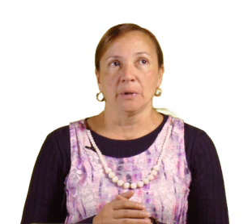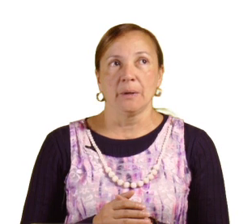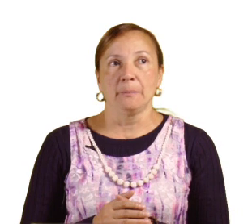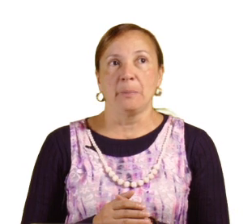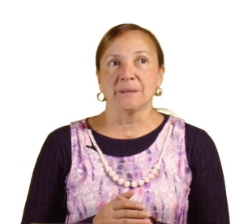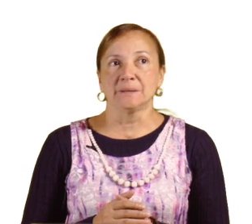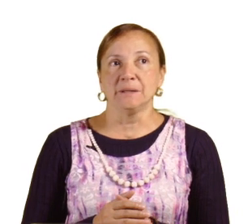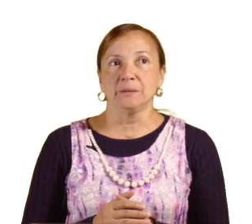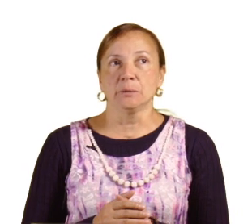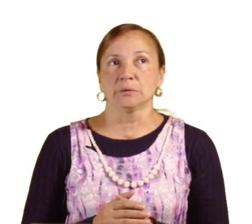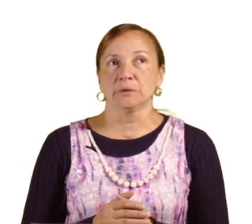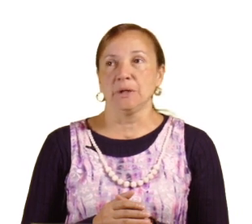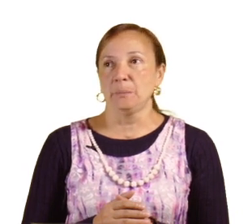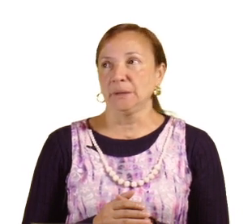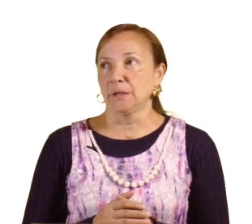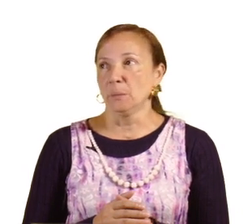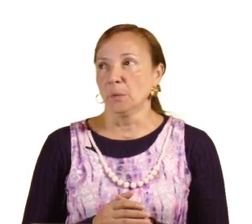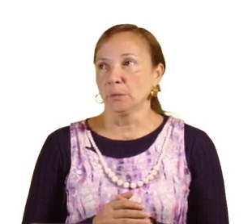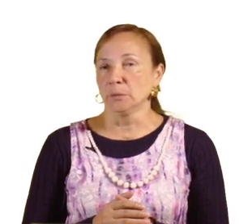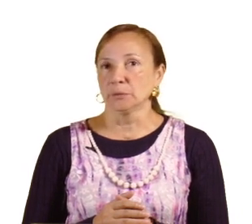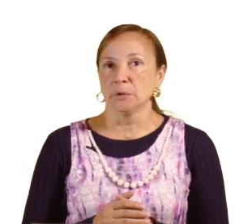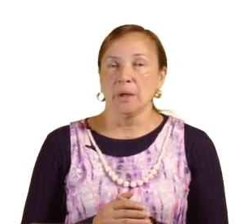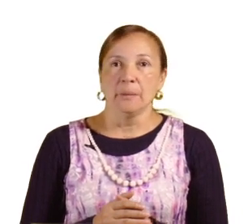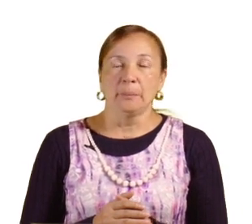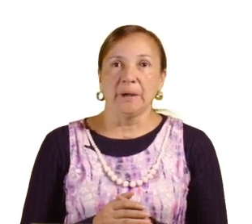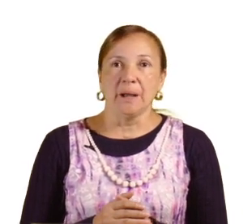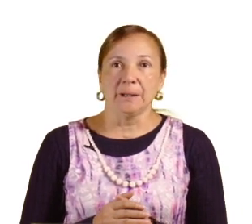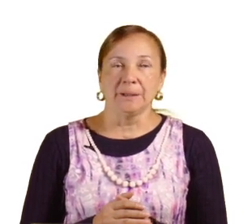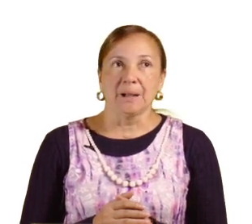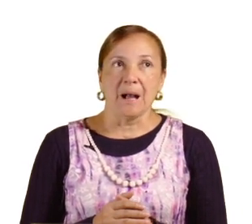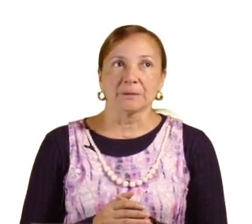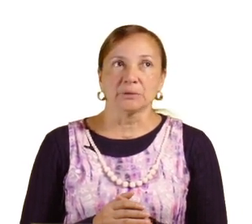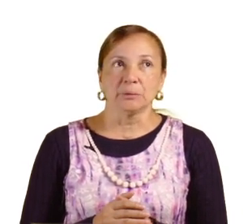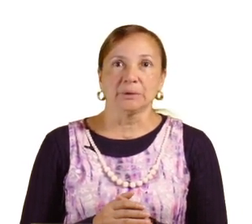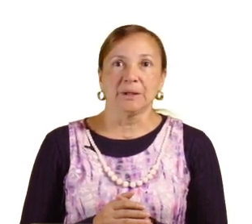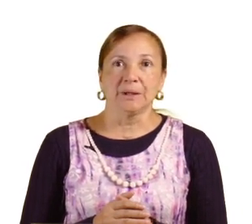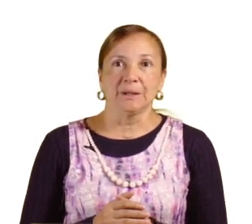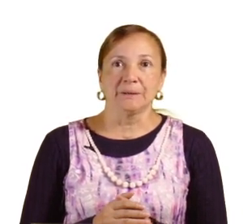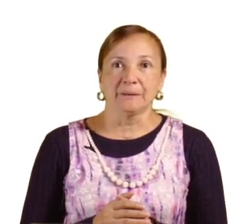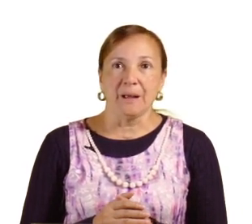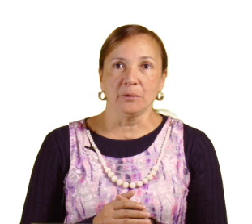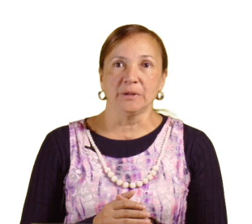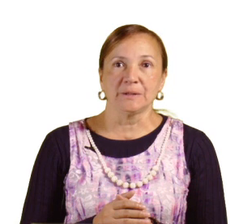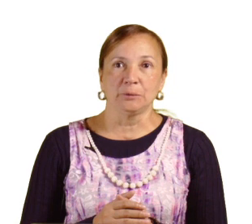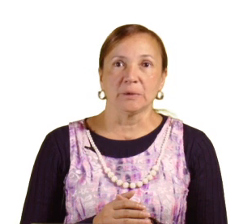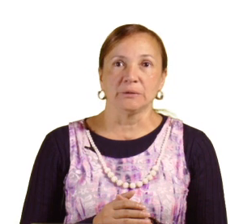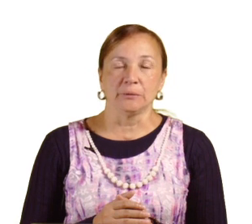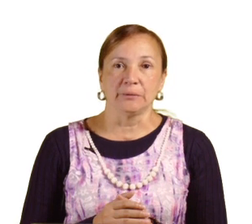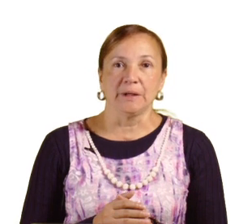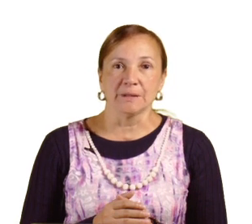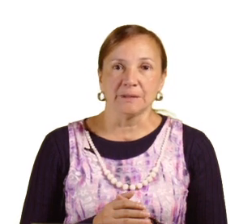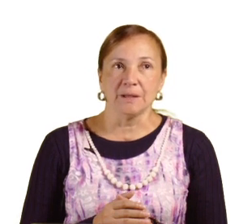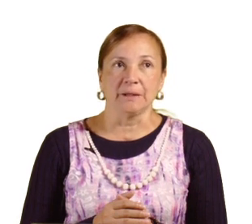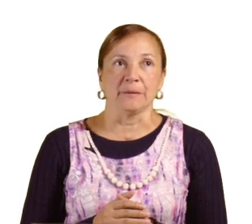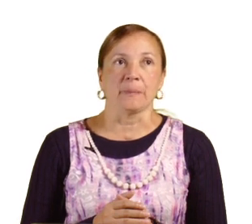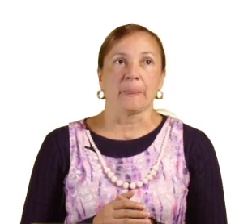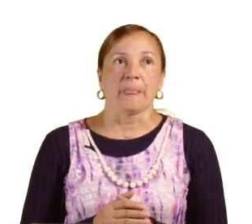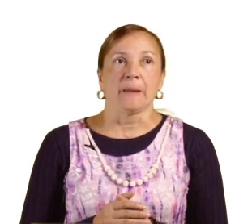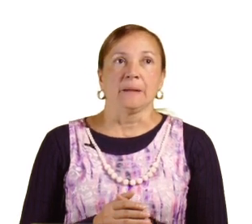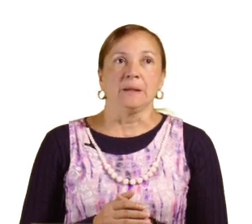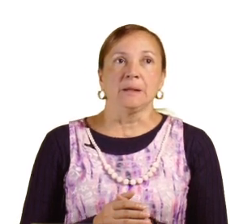activos, pasivos y patrimonios para el caso del estado de situación